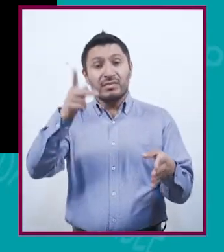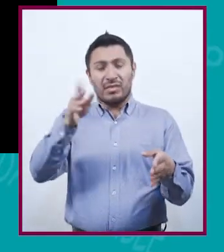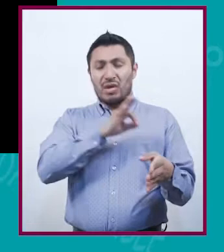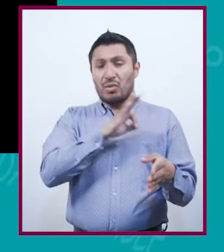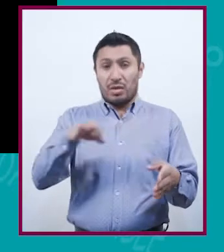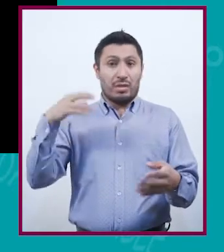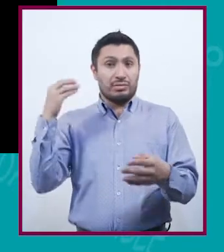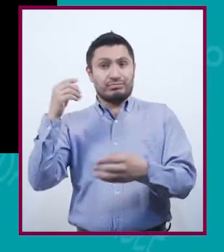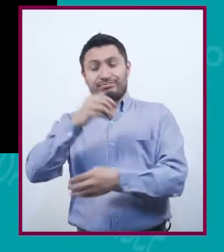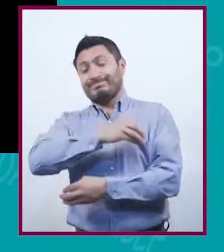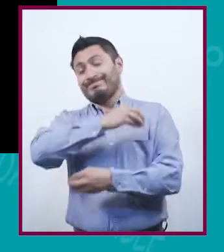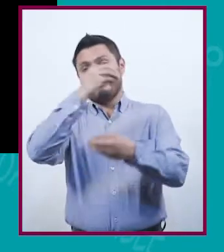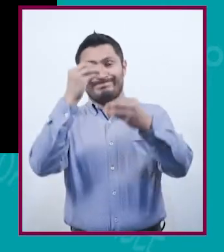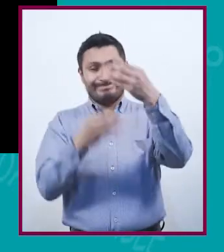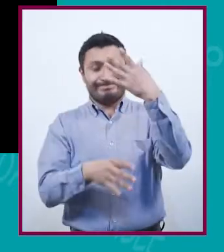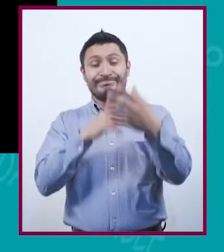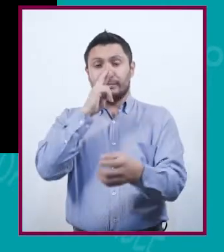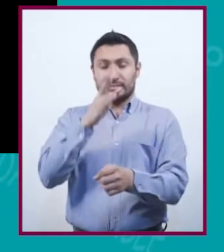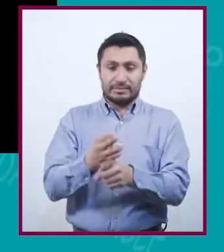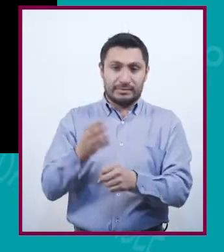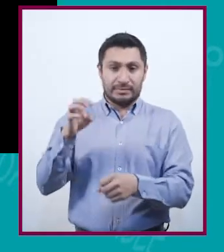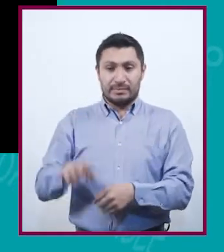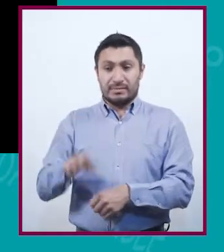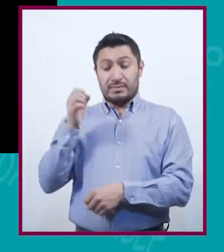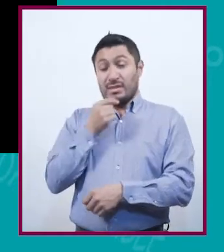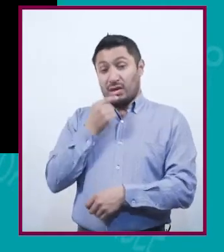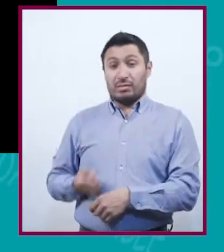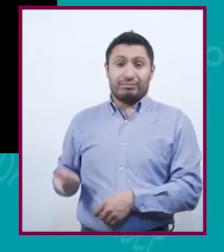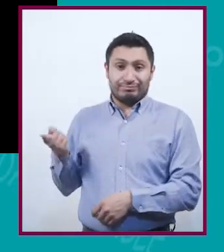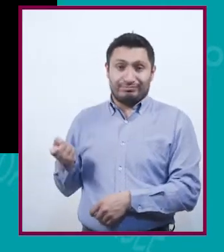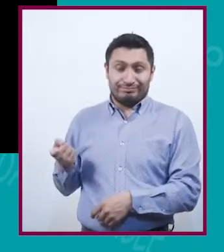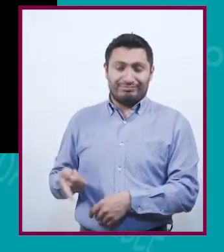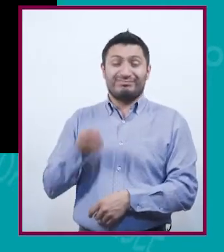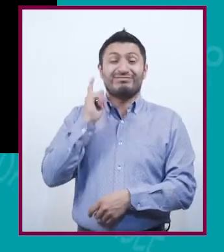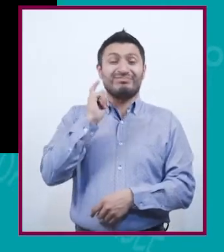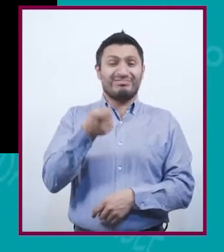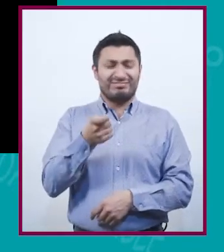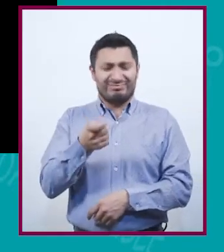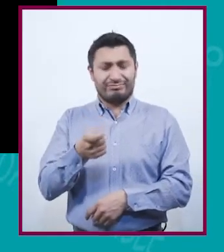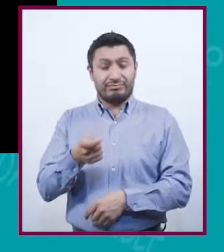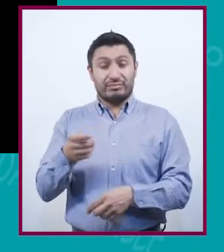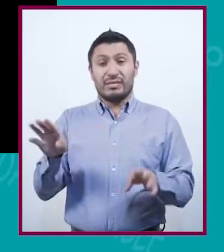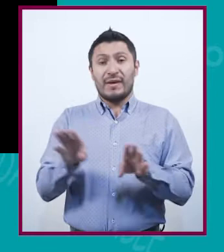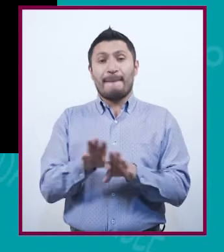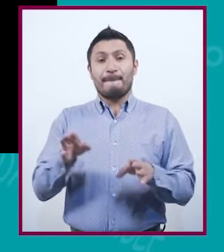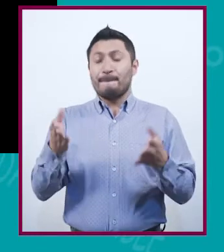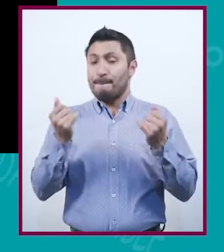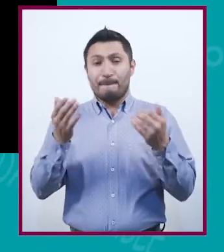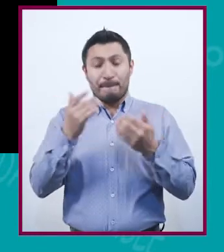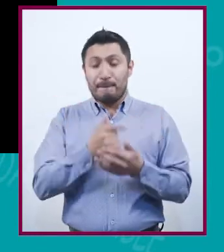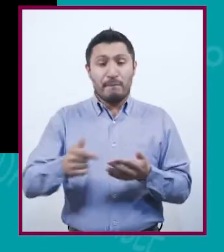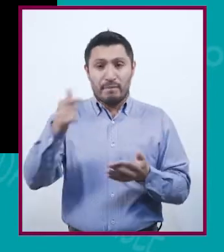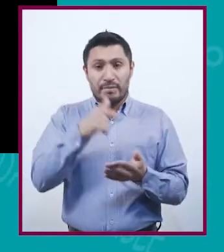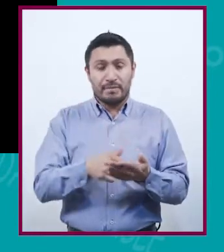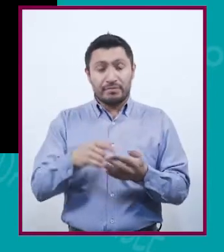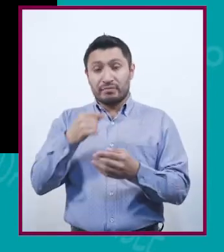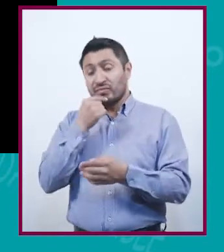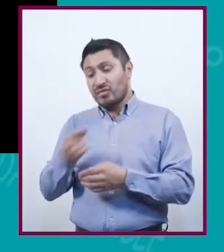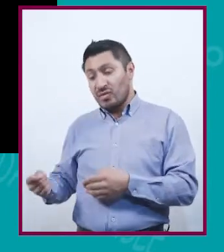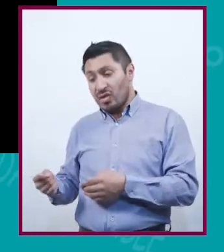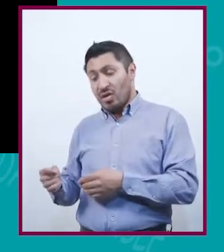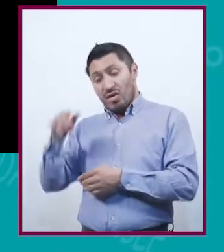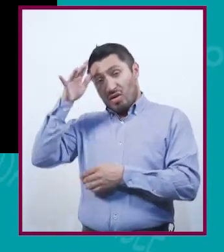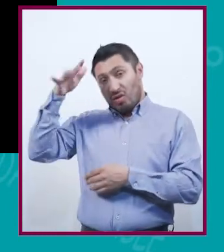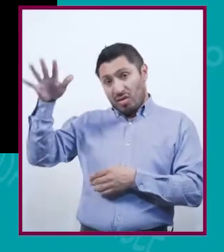años, no tenía el significado que actualmente le damos. Ser joven en una época significaba simplemente no ser niño ni